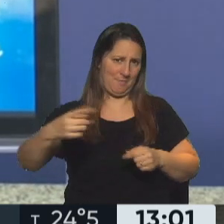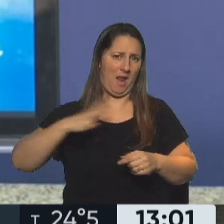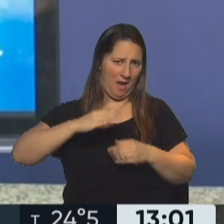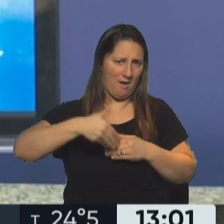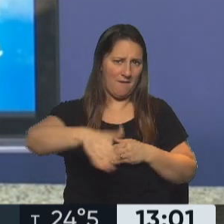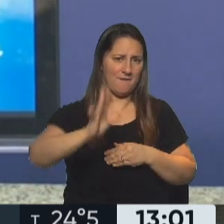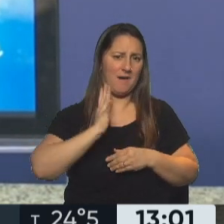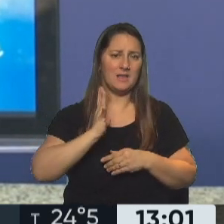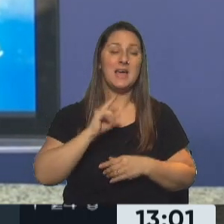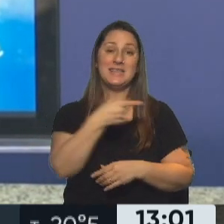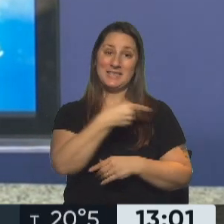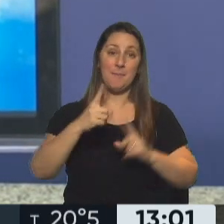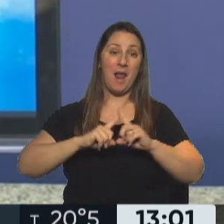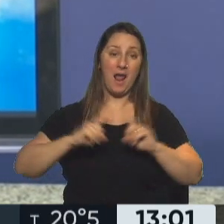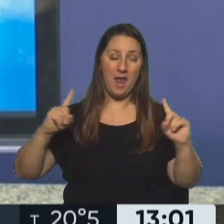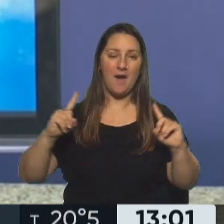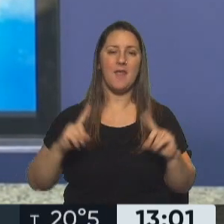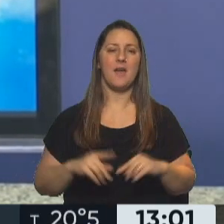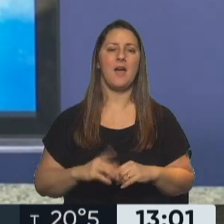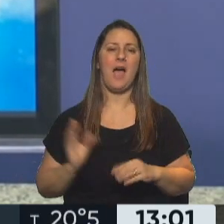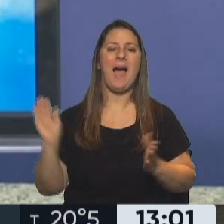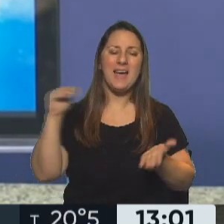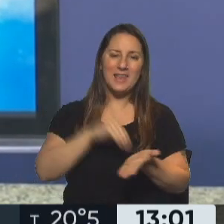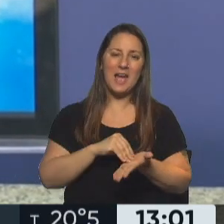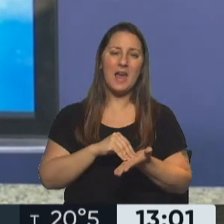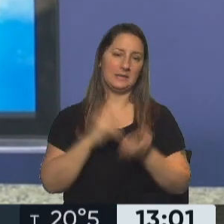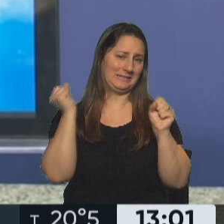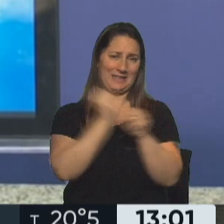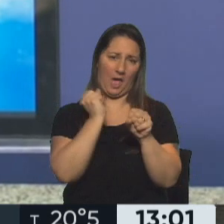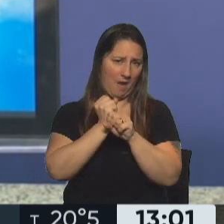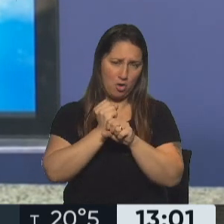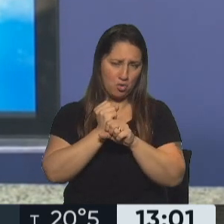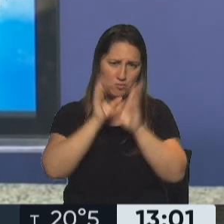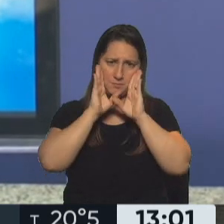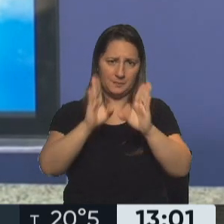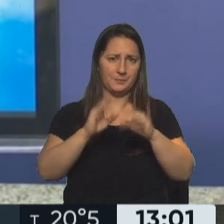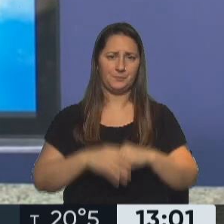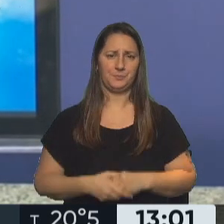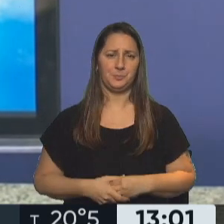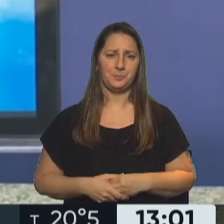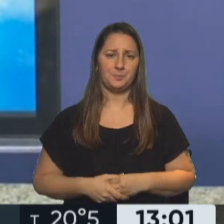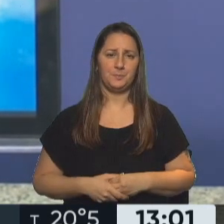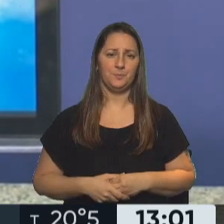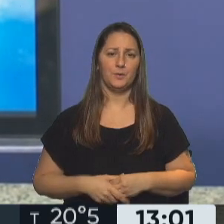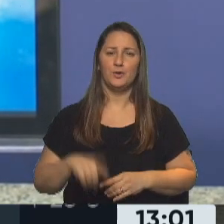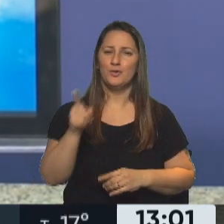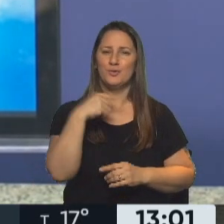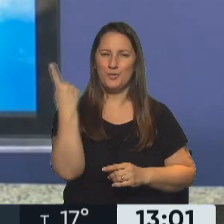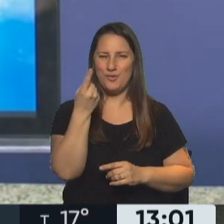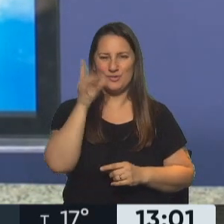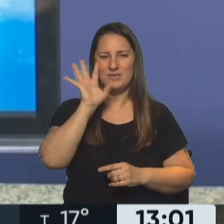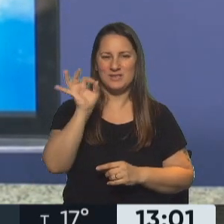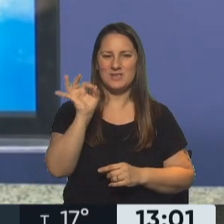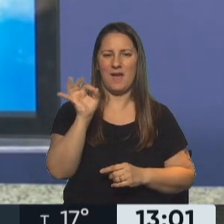bueno la semana largas este agregar trabajo porque como todos saben estamos